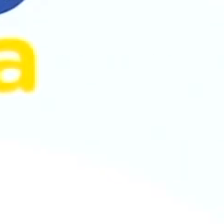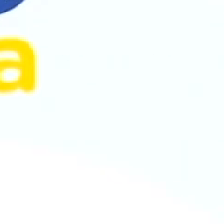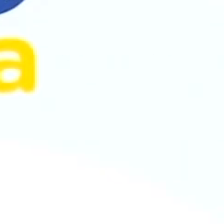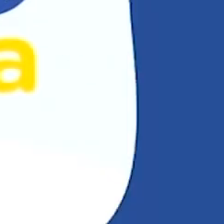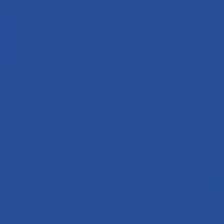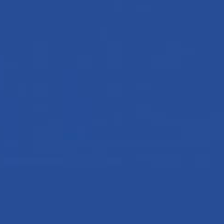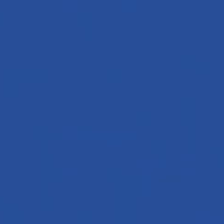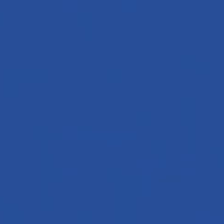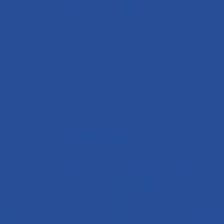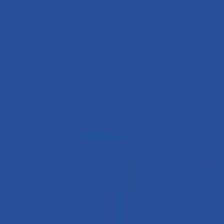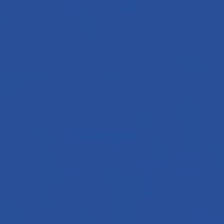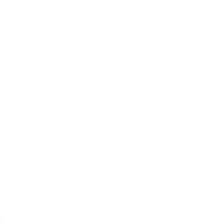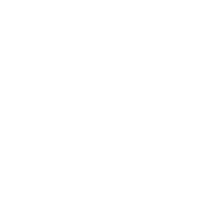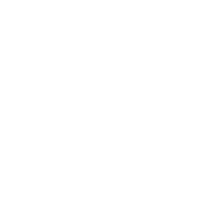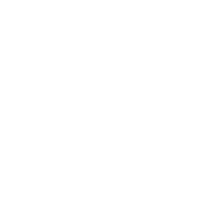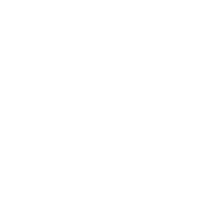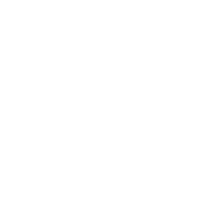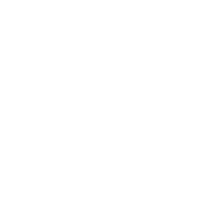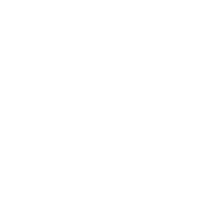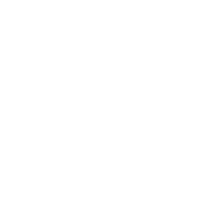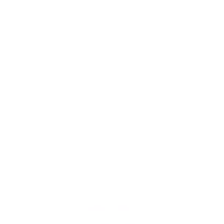casa.